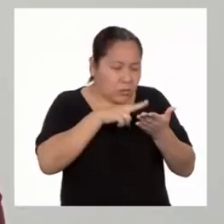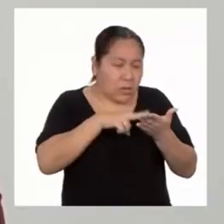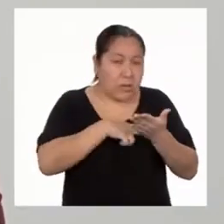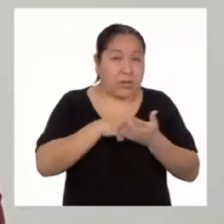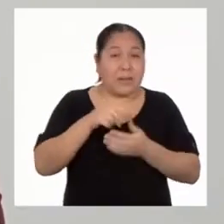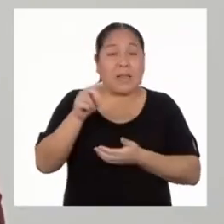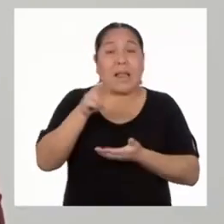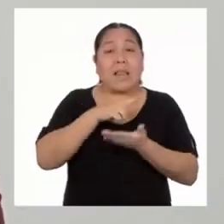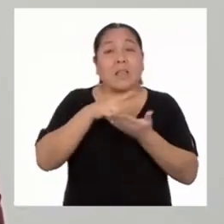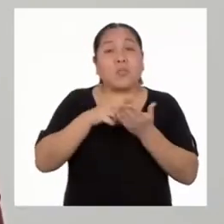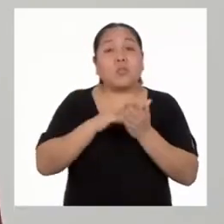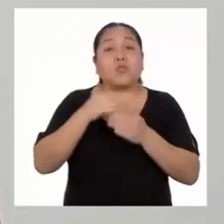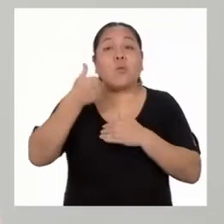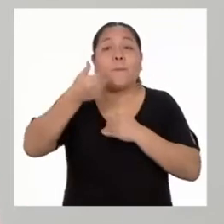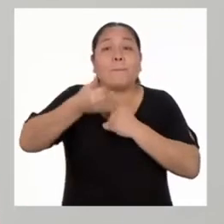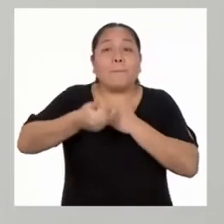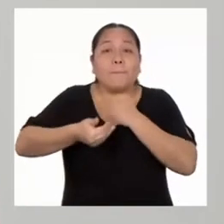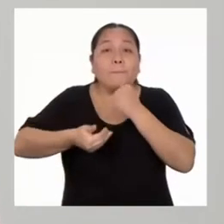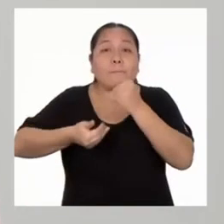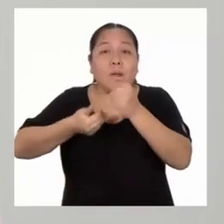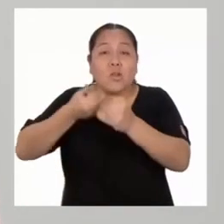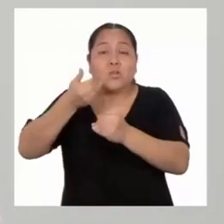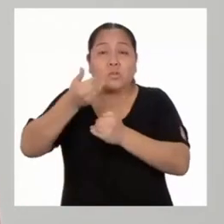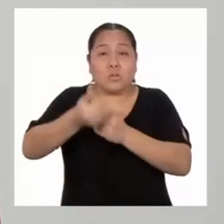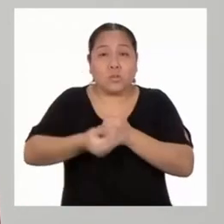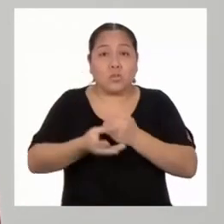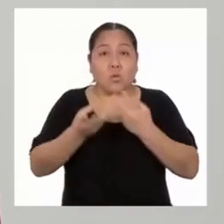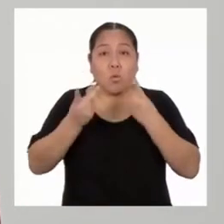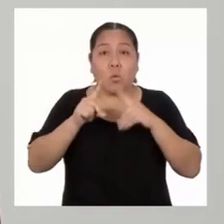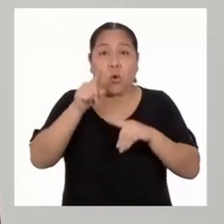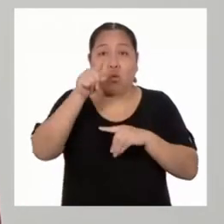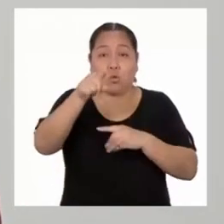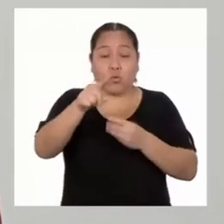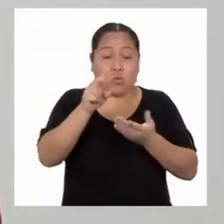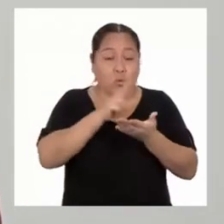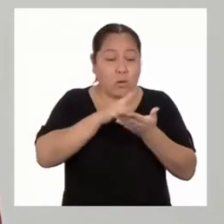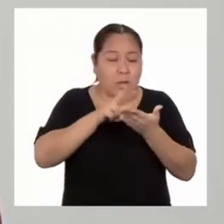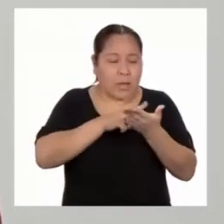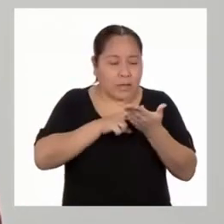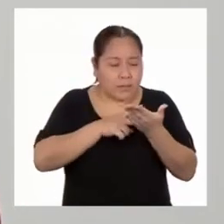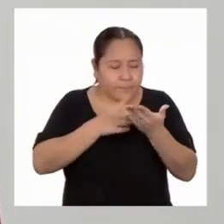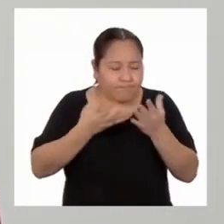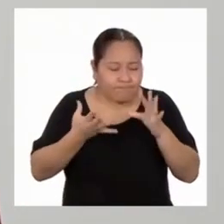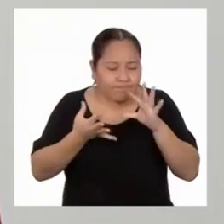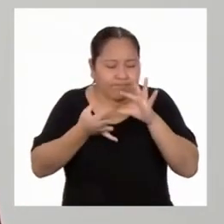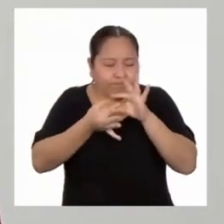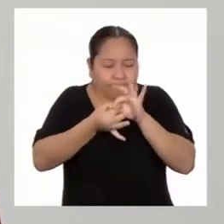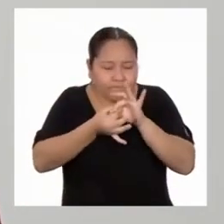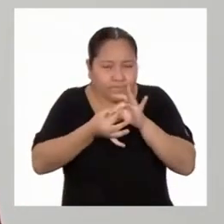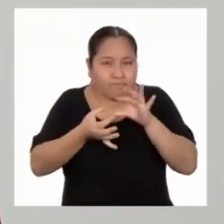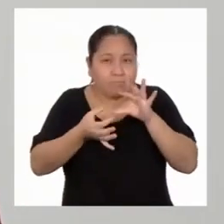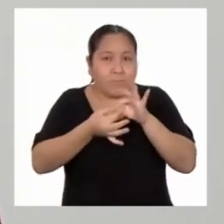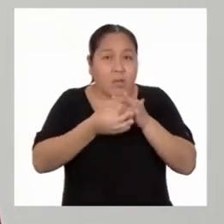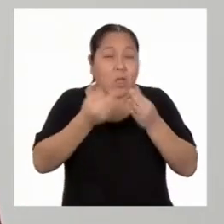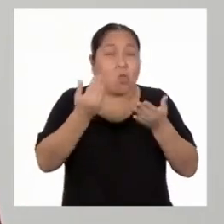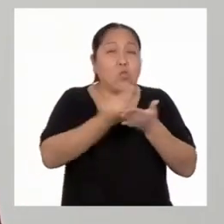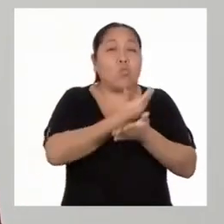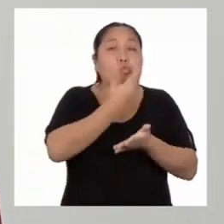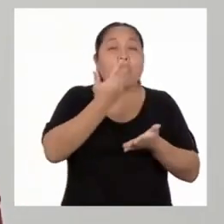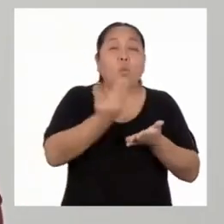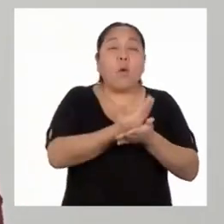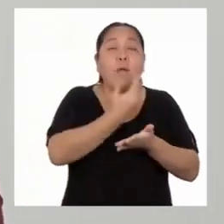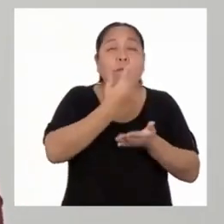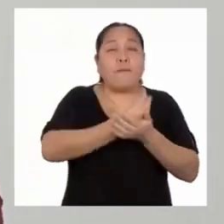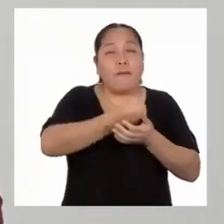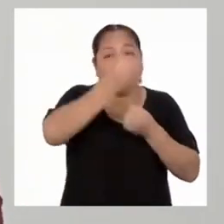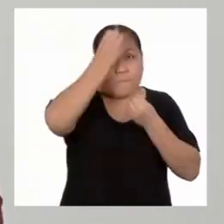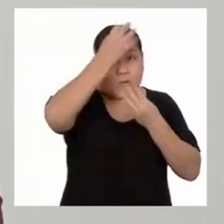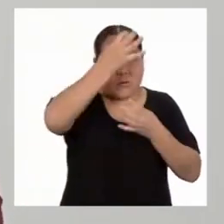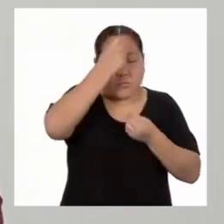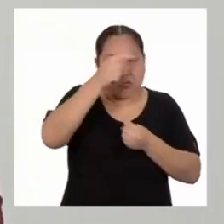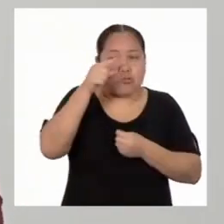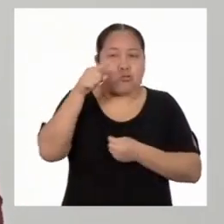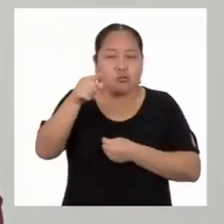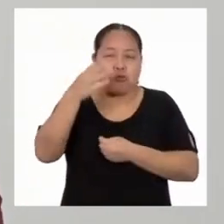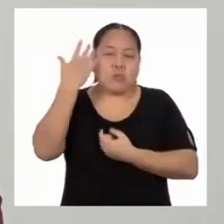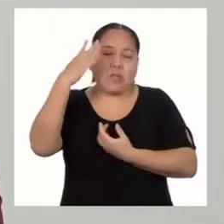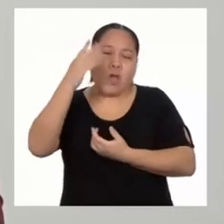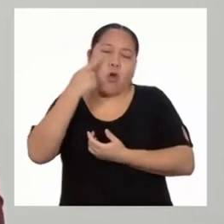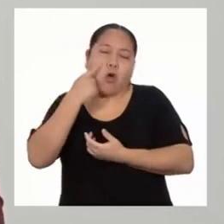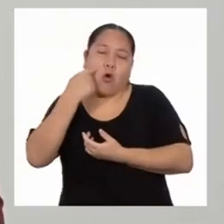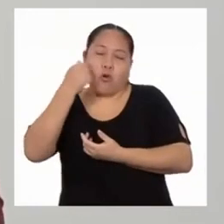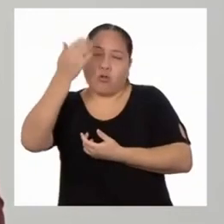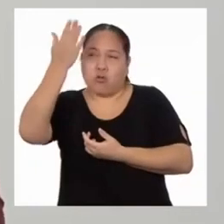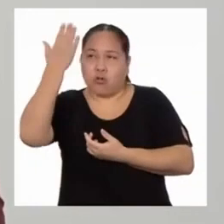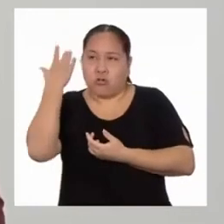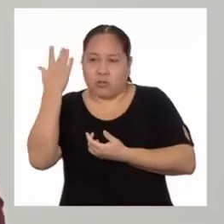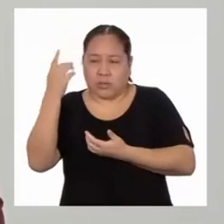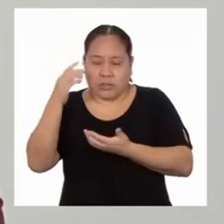un proceso. Cuando leamos, vamos estableciendo conexiones entre la nueva información, lo que ya sabemos,